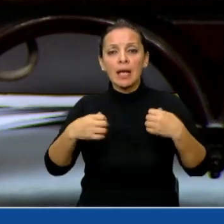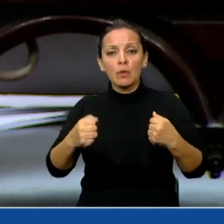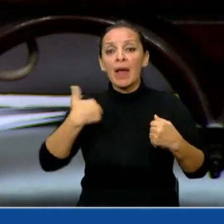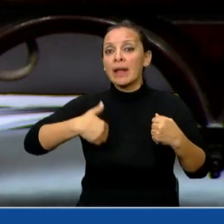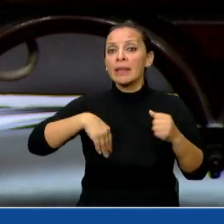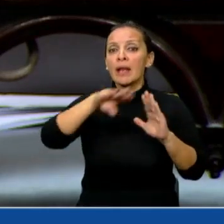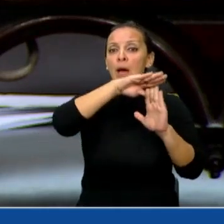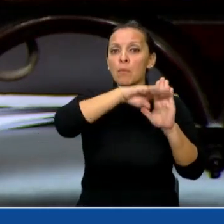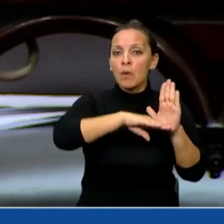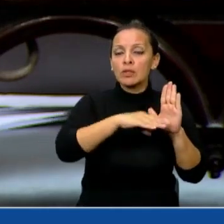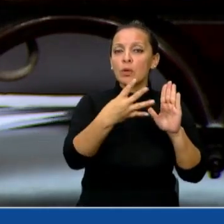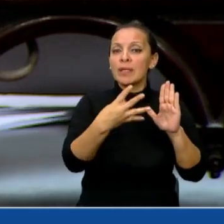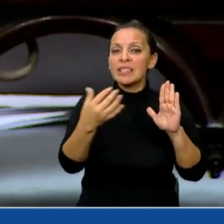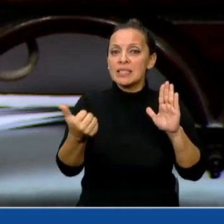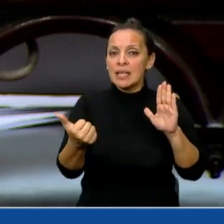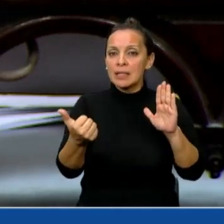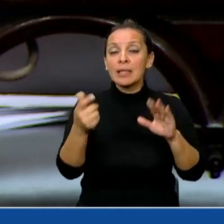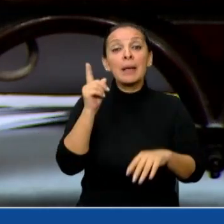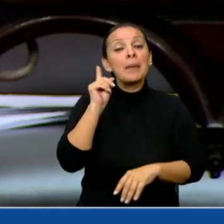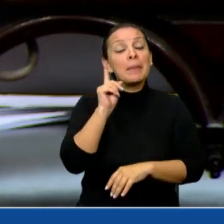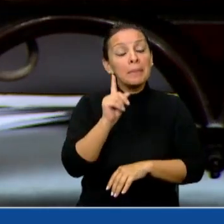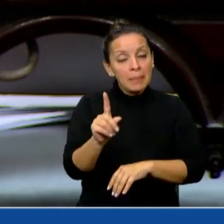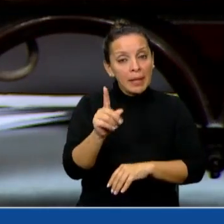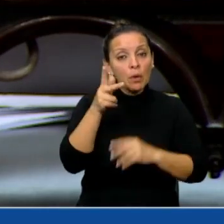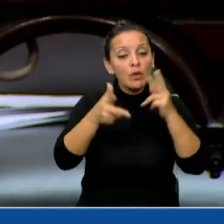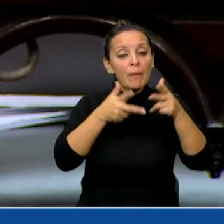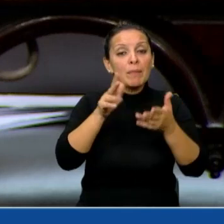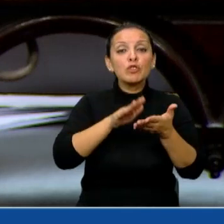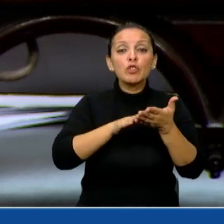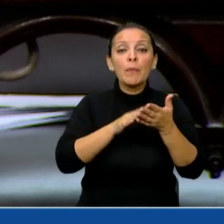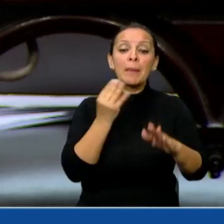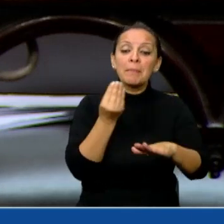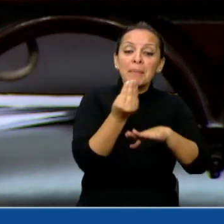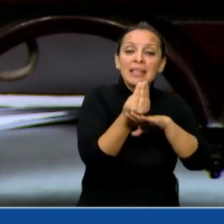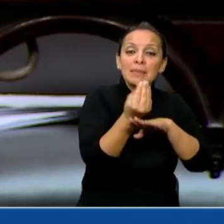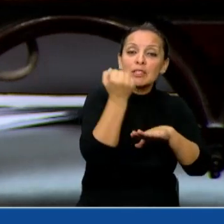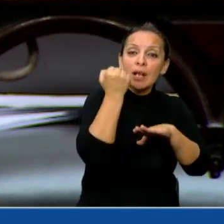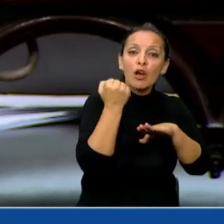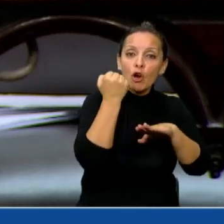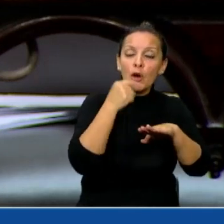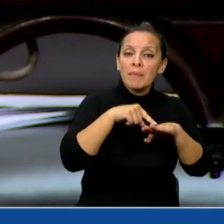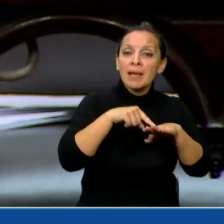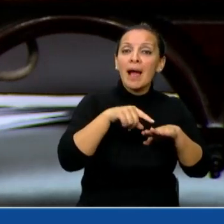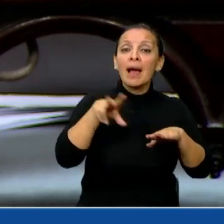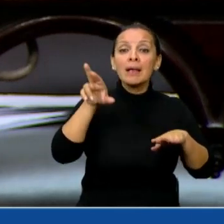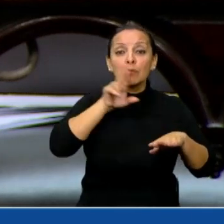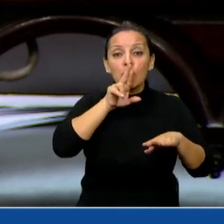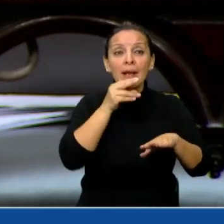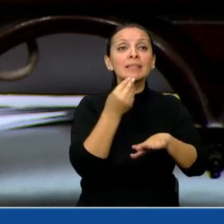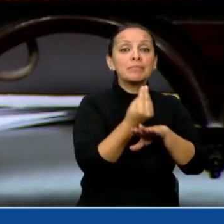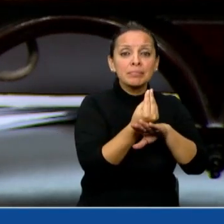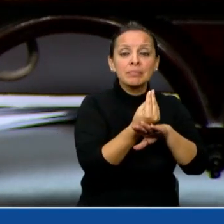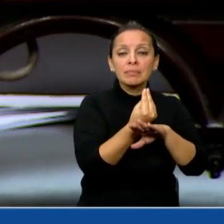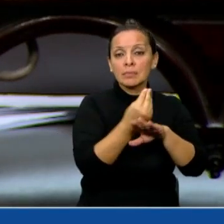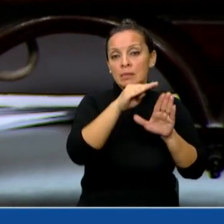número 46, pero cuando hablamos de participación económica, la Argentina rankea en el número